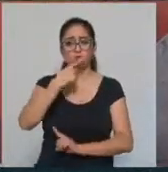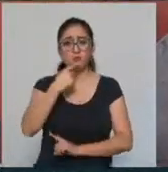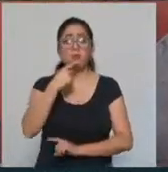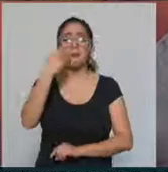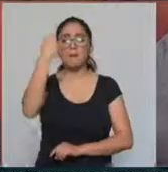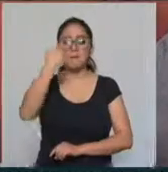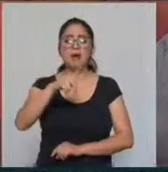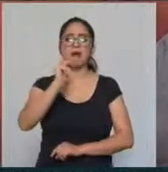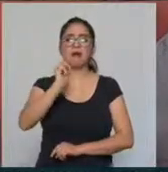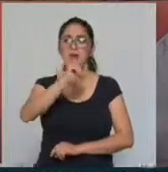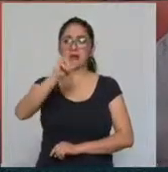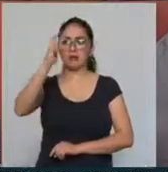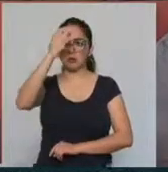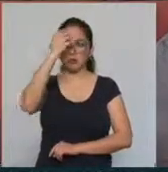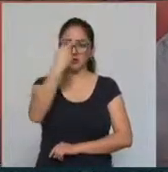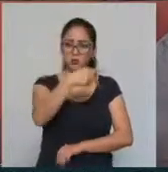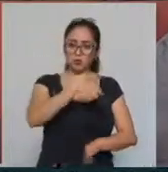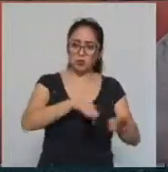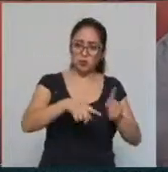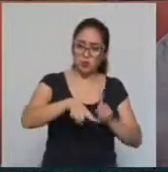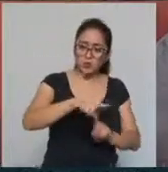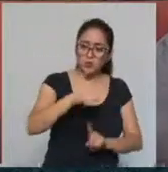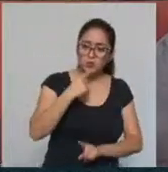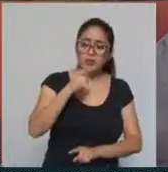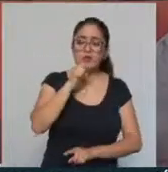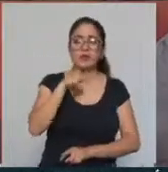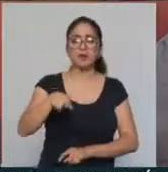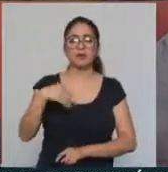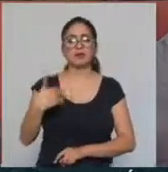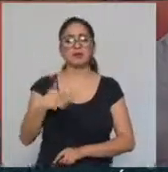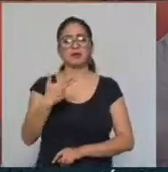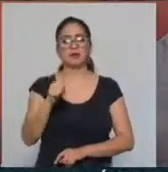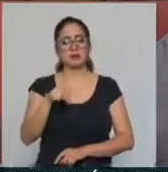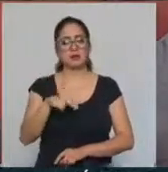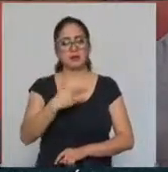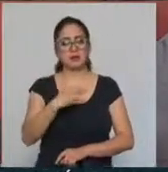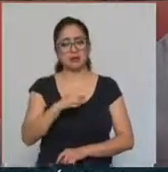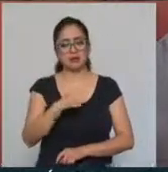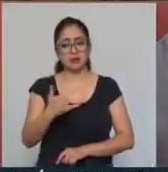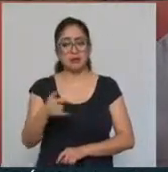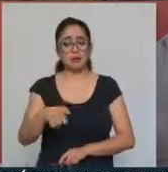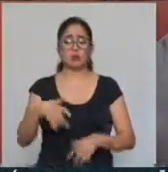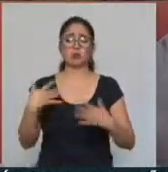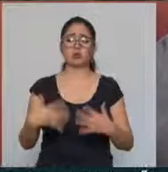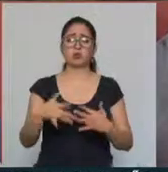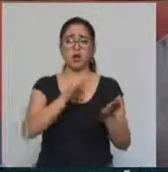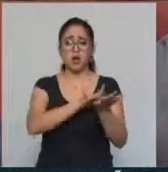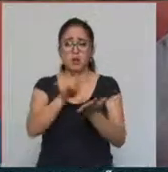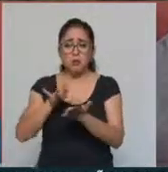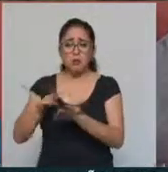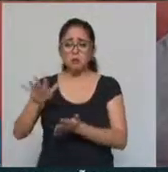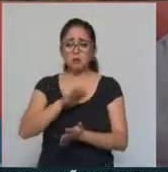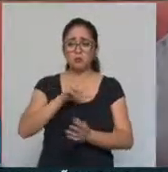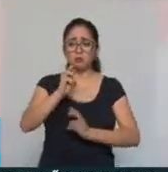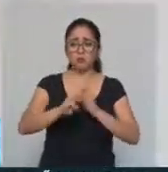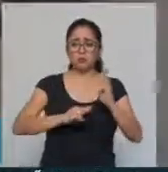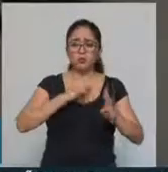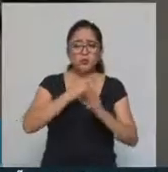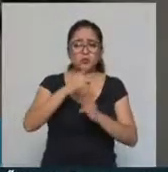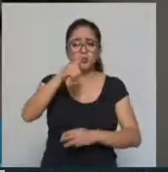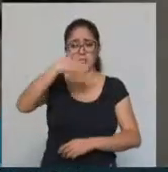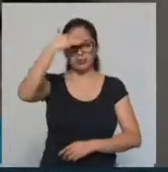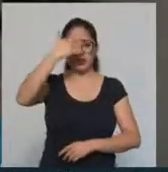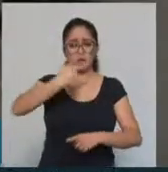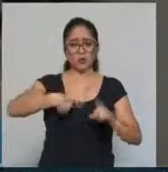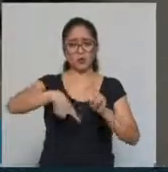que la Cruz Roja y la labor que hizo Jean-Henri Dunant en favor del todo el planeta, porque como lo sabemos, la Cruz